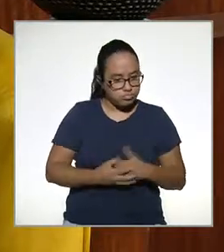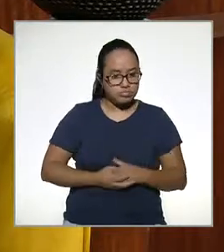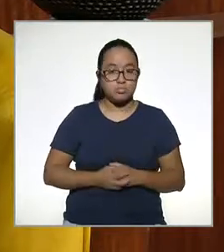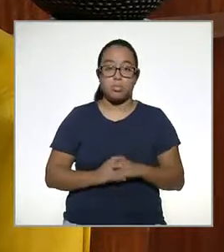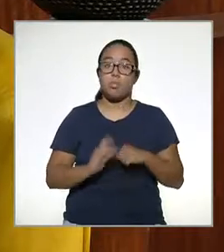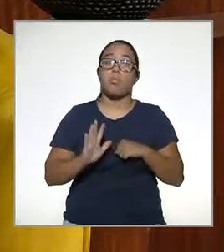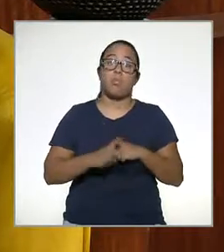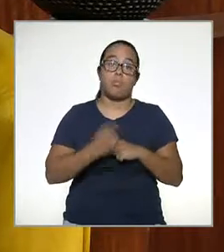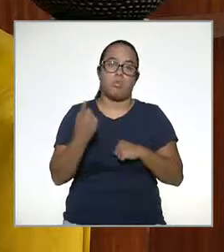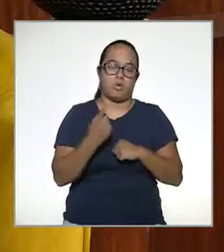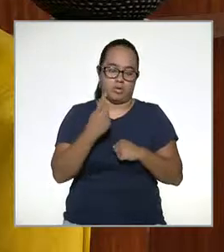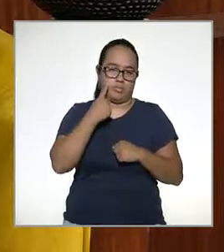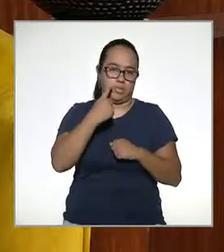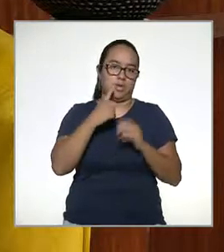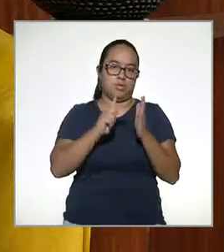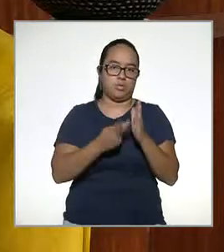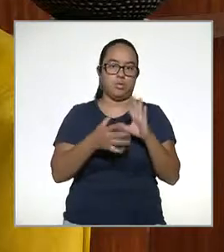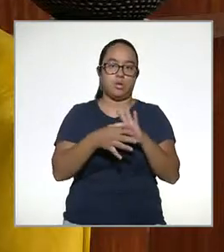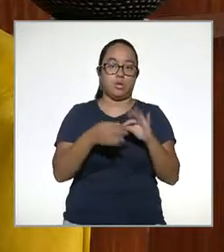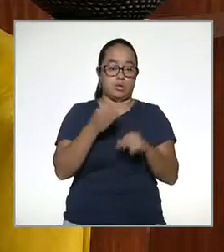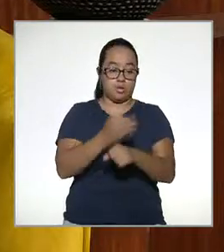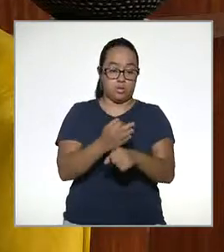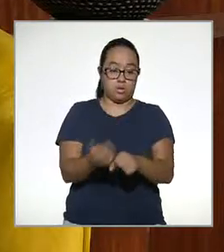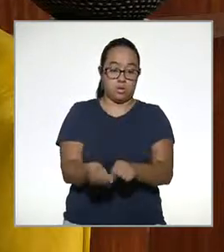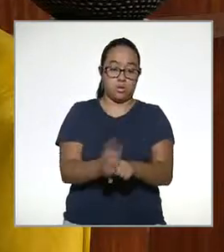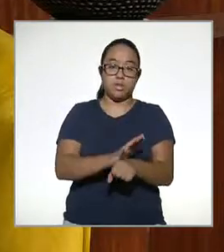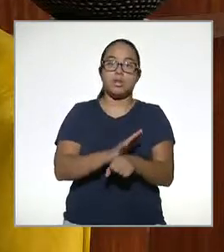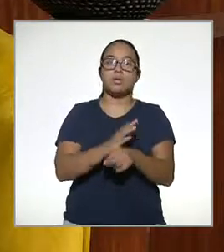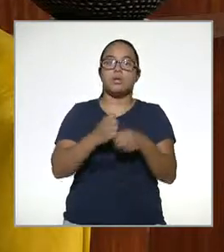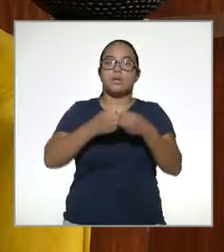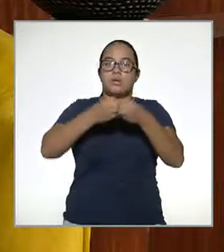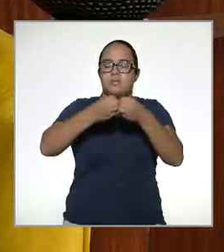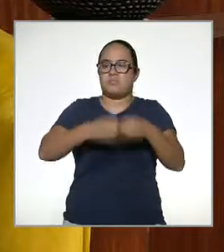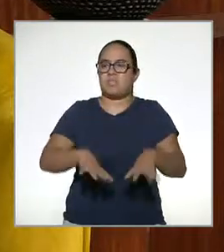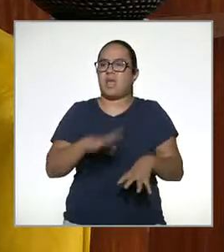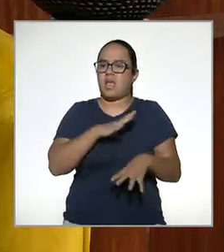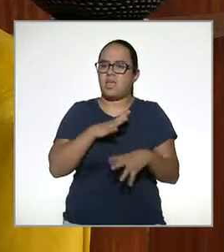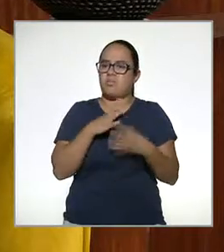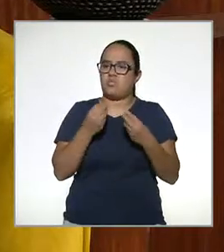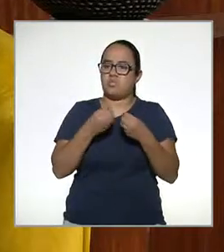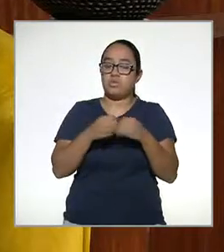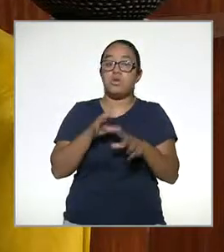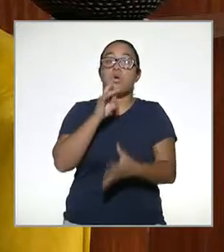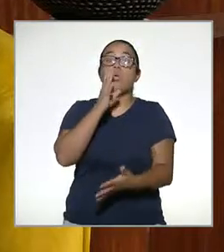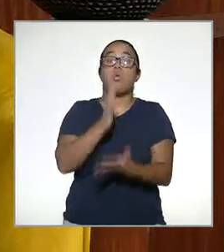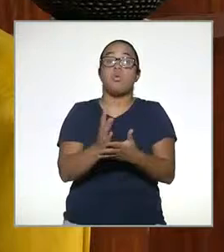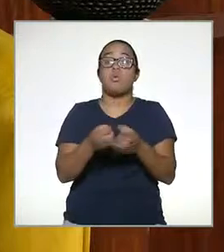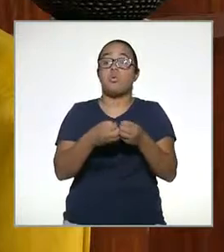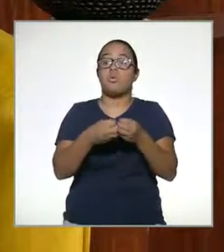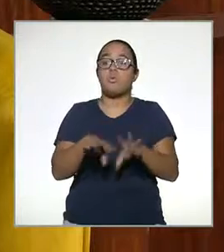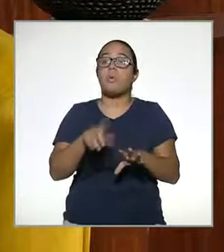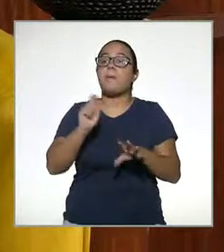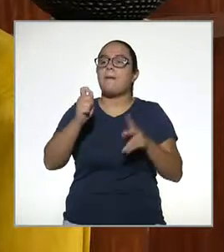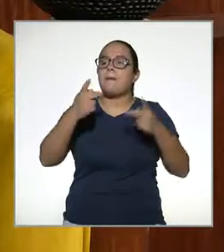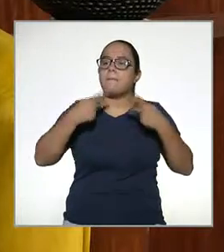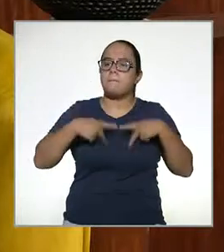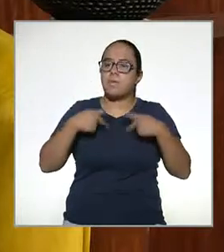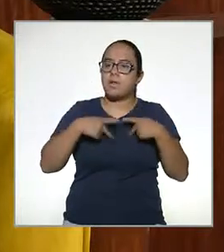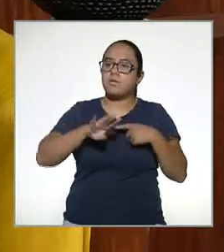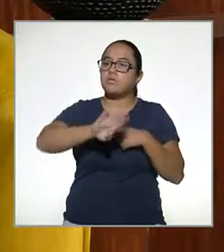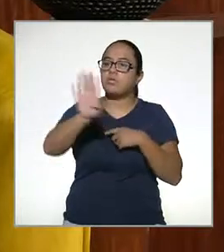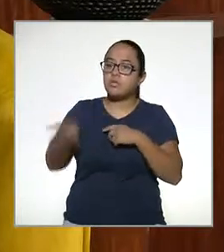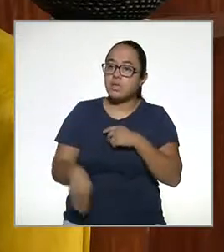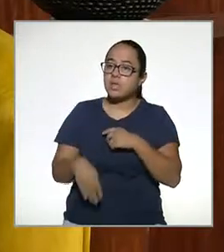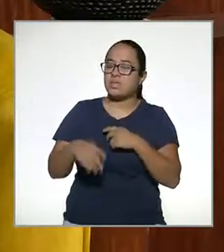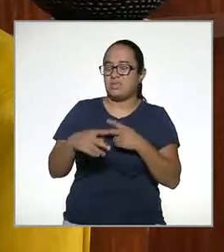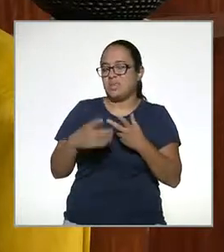Porque sí, les repito, o sea, en esta pandemia se perdió. Hay muchas pérdidas, no solamente se han perdido personas, ¿no? O sea, la muerte de